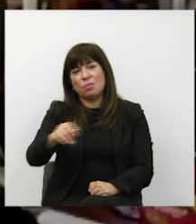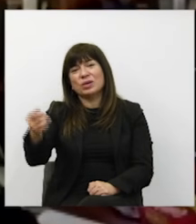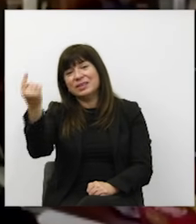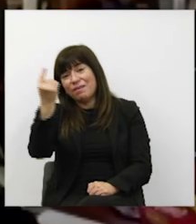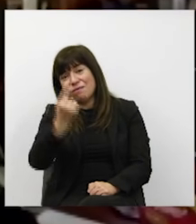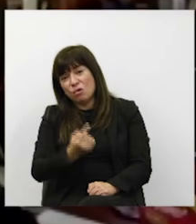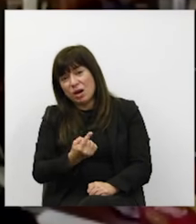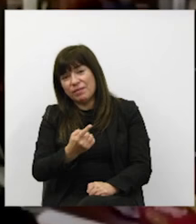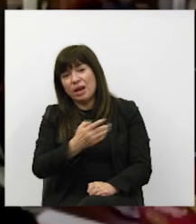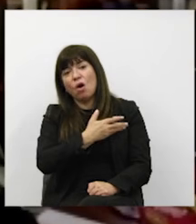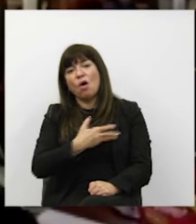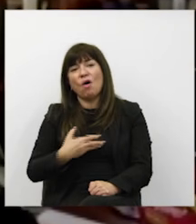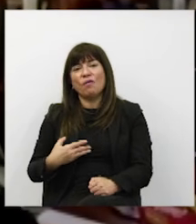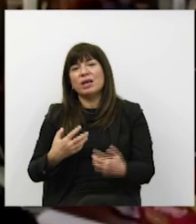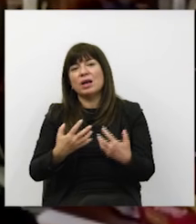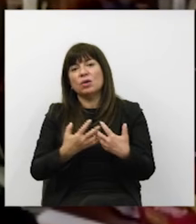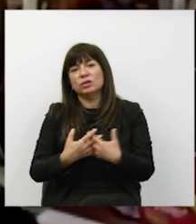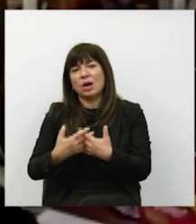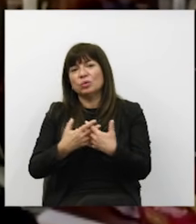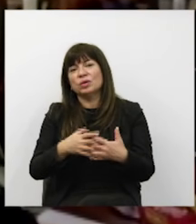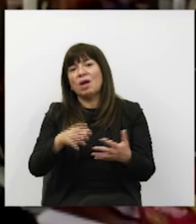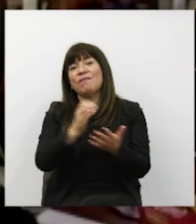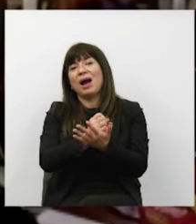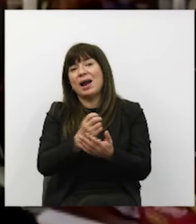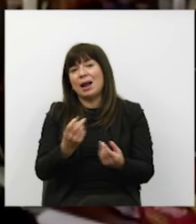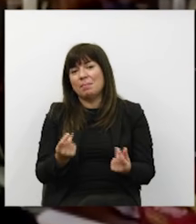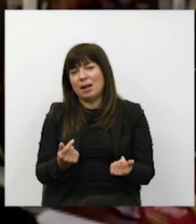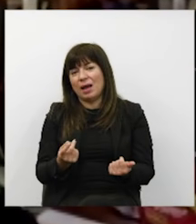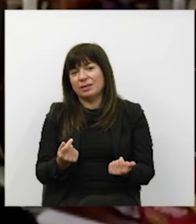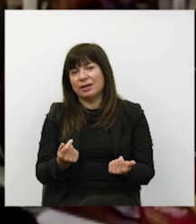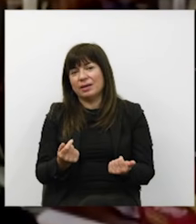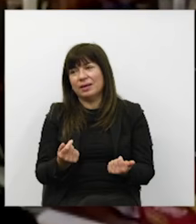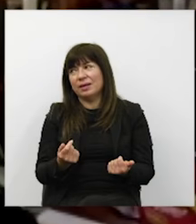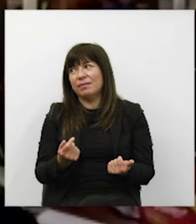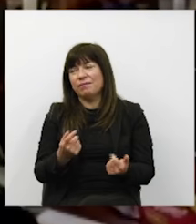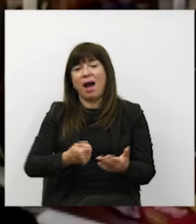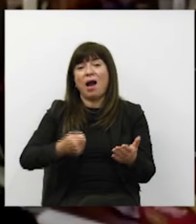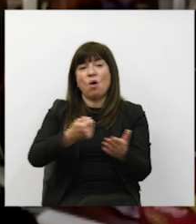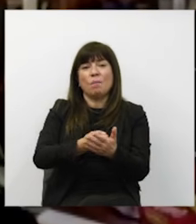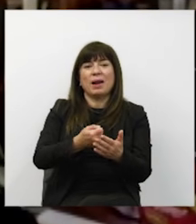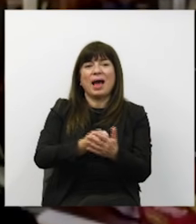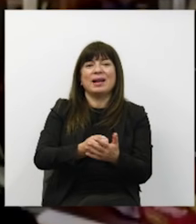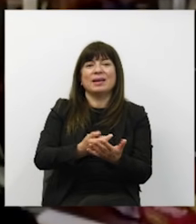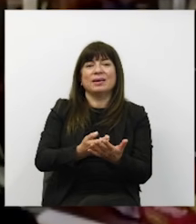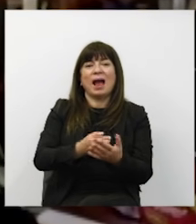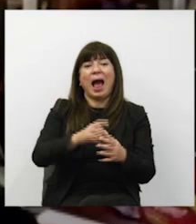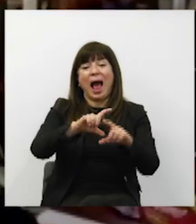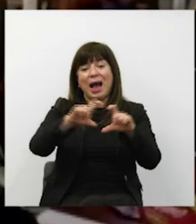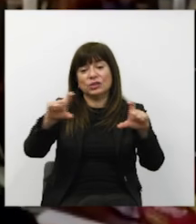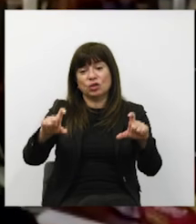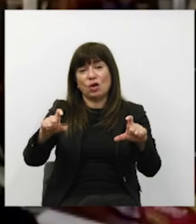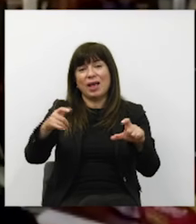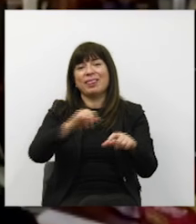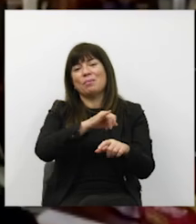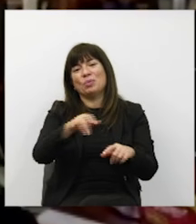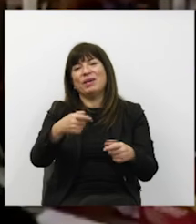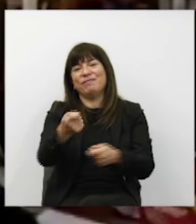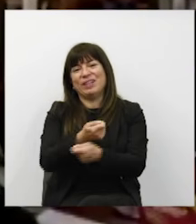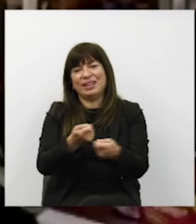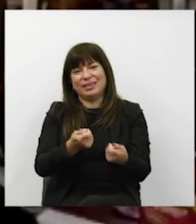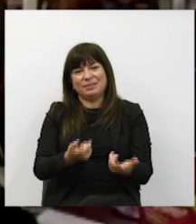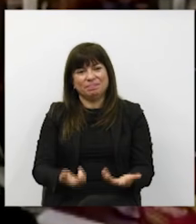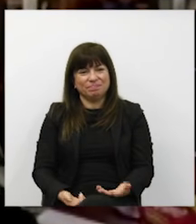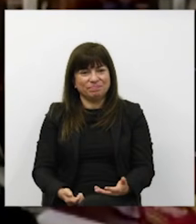normalidad. Y el gobierno de Estados Unidos va a ganar plata porque va a ejercer esos warrants, va a comprar las acciones e inmediatamente las va a vender. No que se vaya a